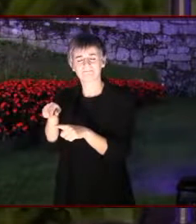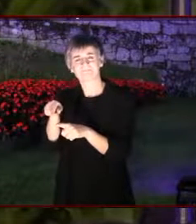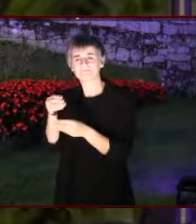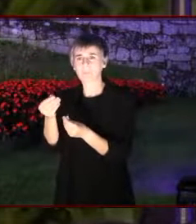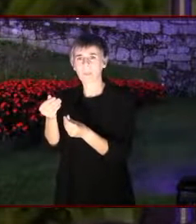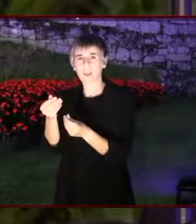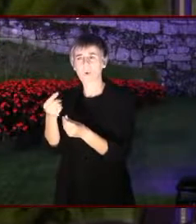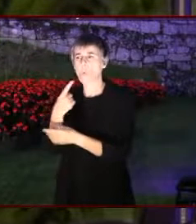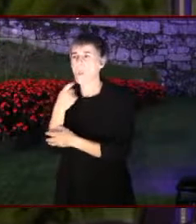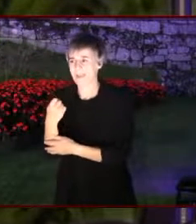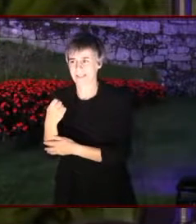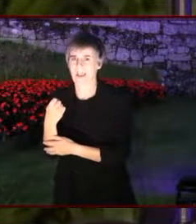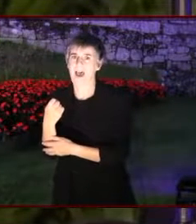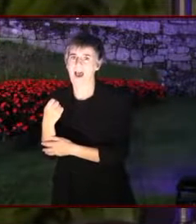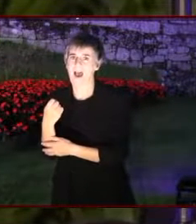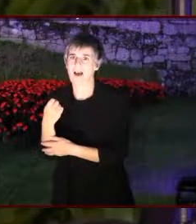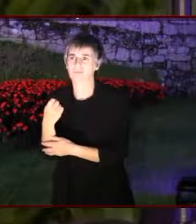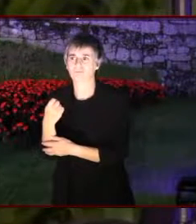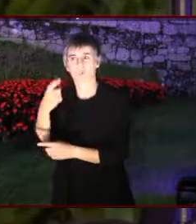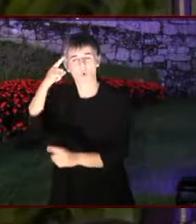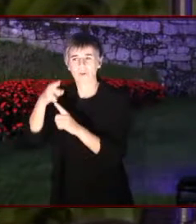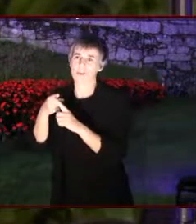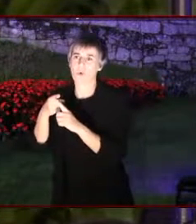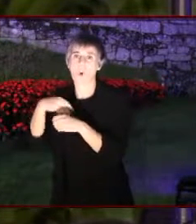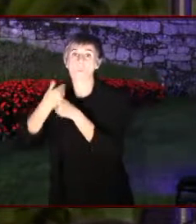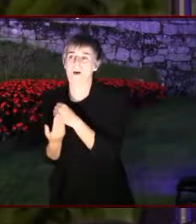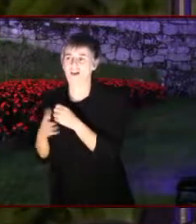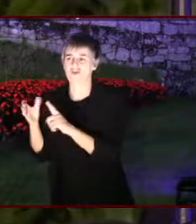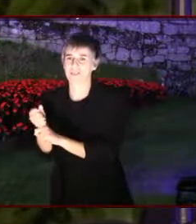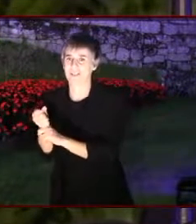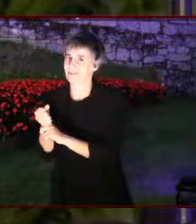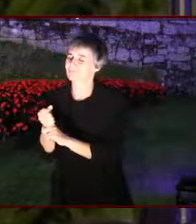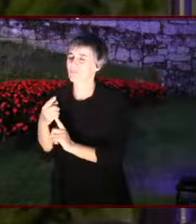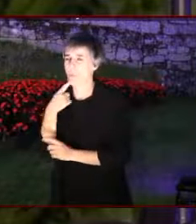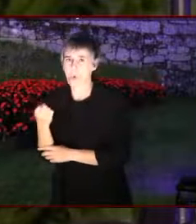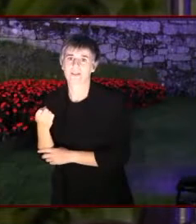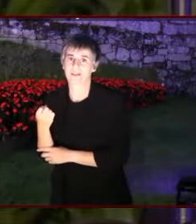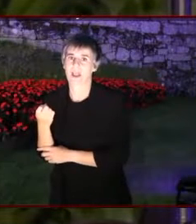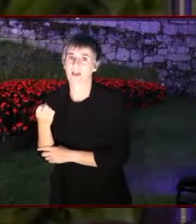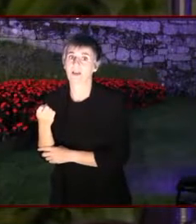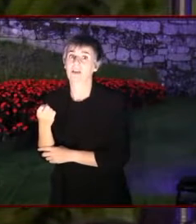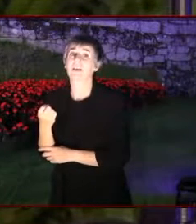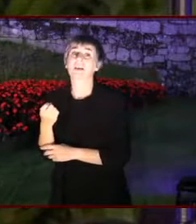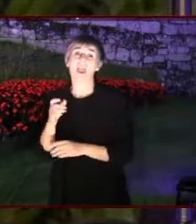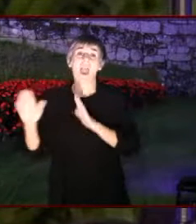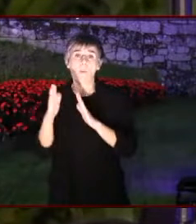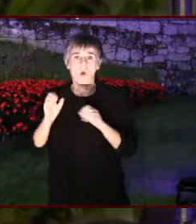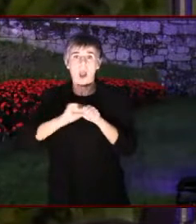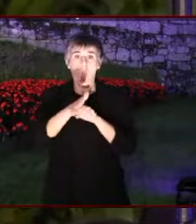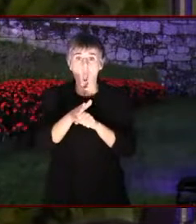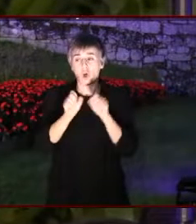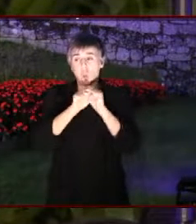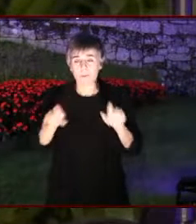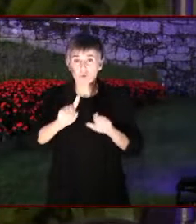do que costa moito vivir, ¿no? E despois desta pandemia probablemente tuvemos moitas baixas de moita xente que non está a mellor